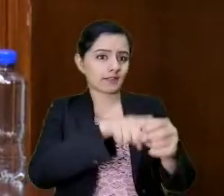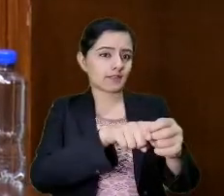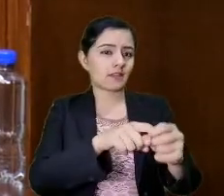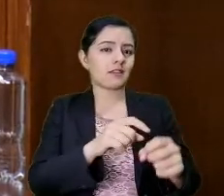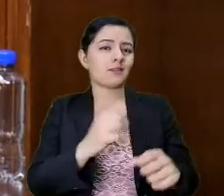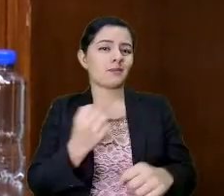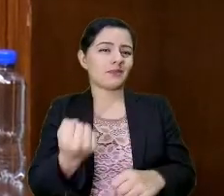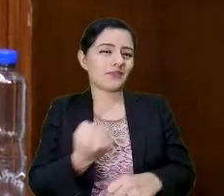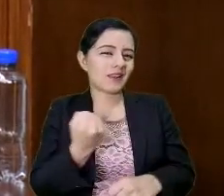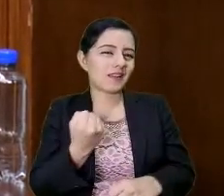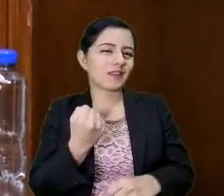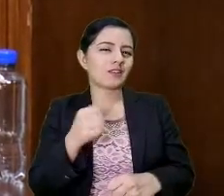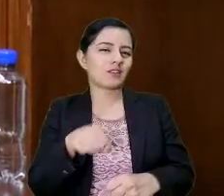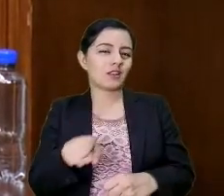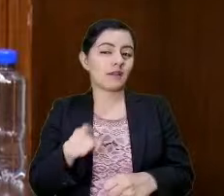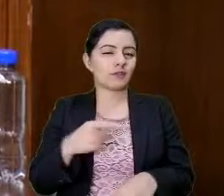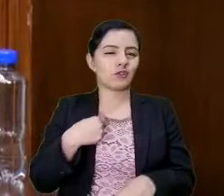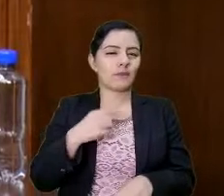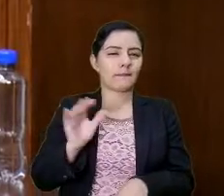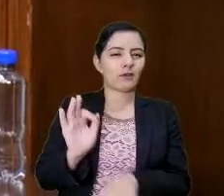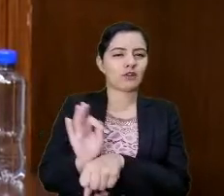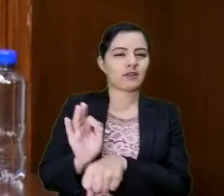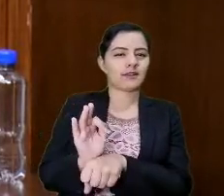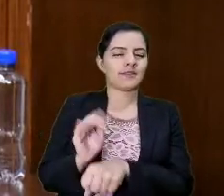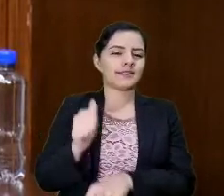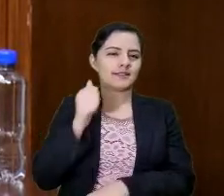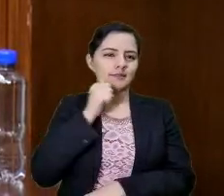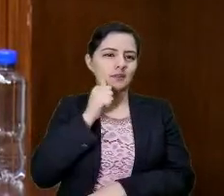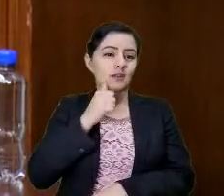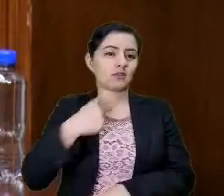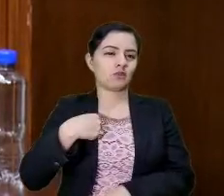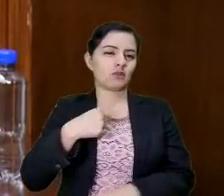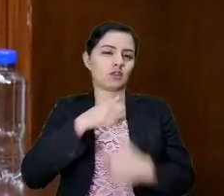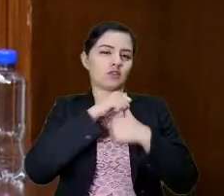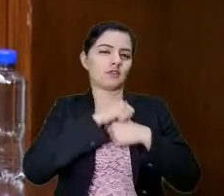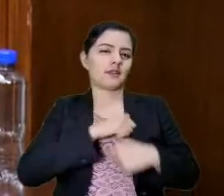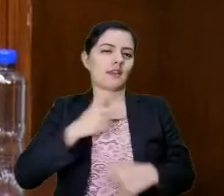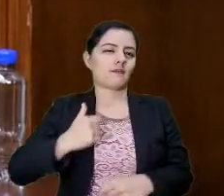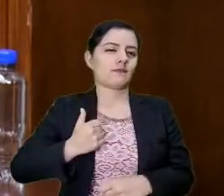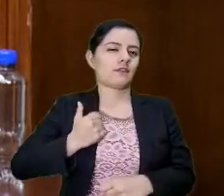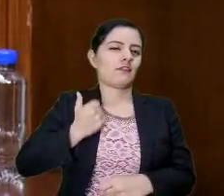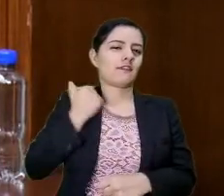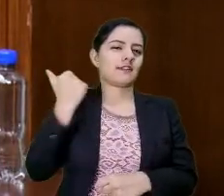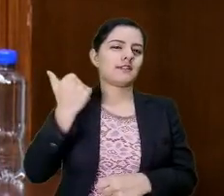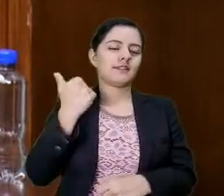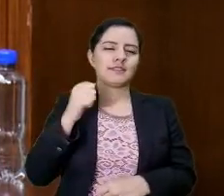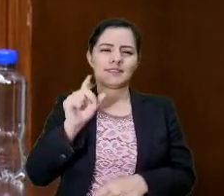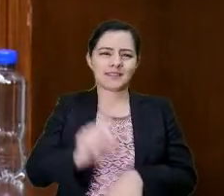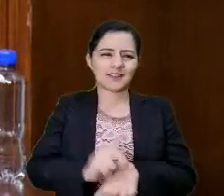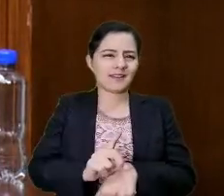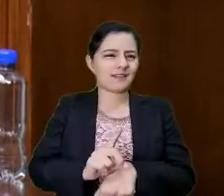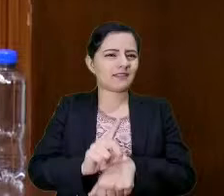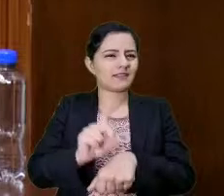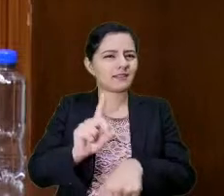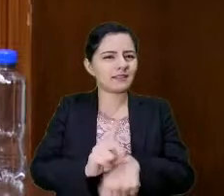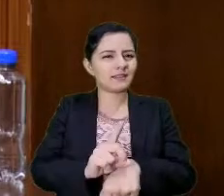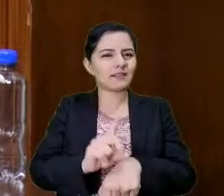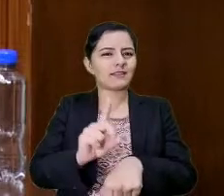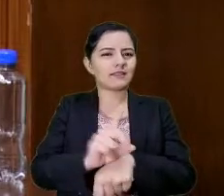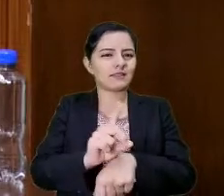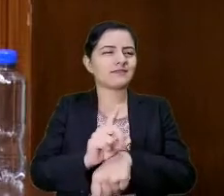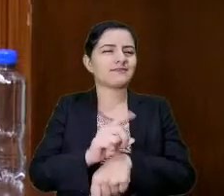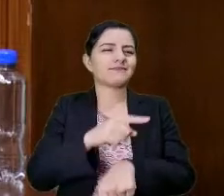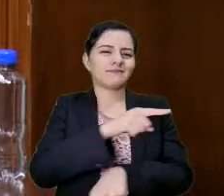privilegios, mucho abuso de poder diariamente que se da por parte del Poder